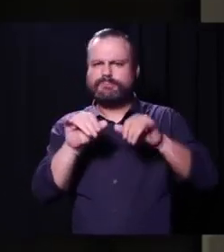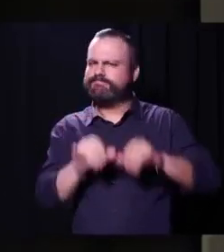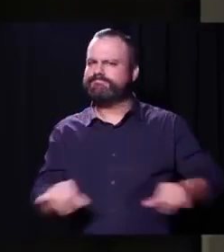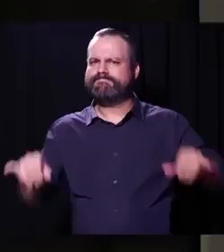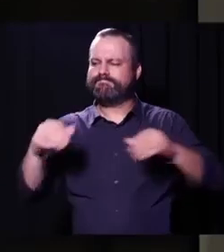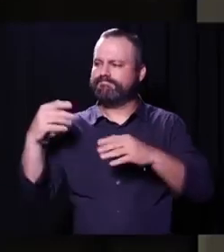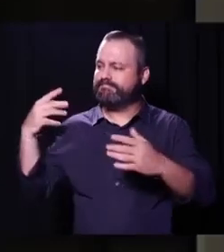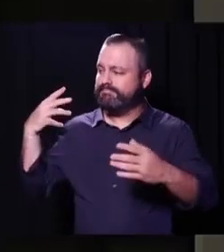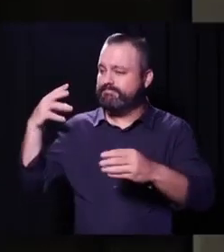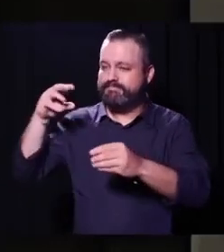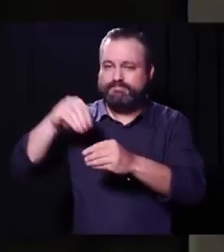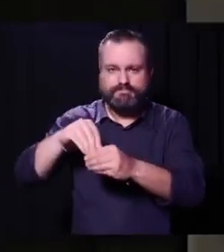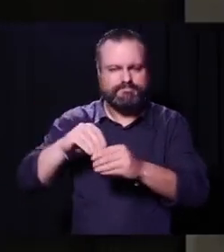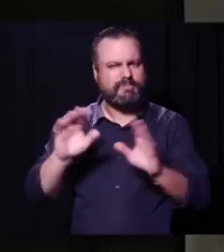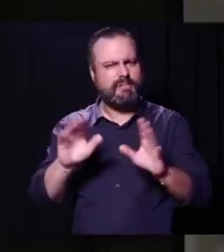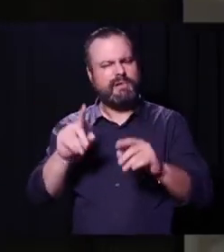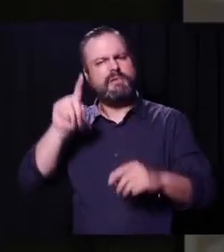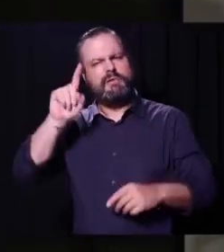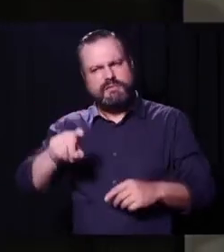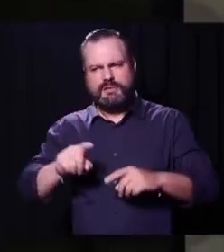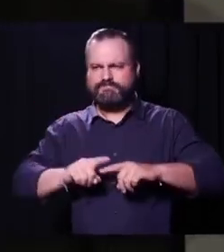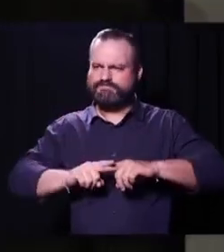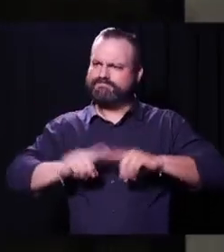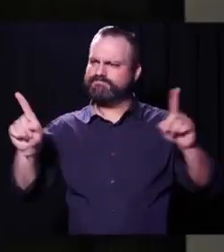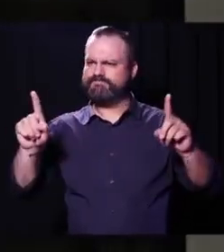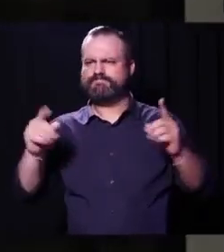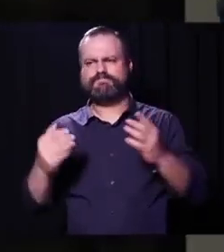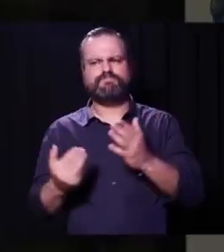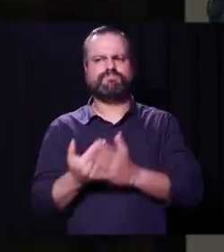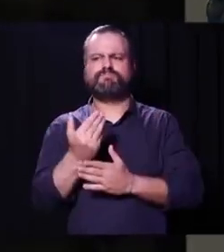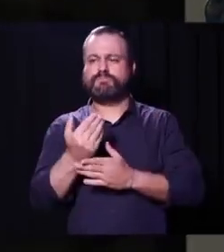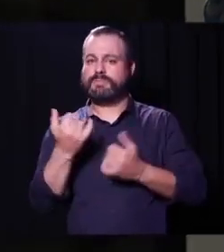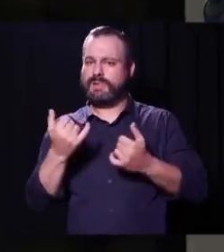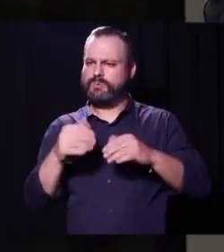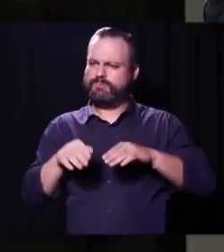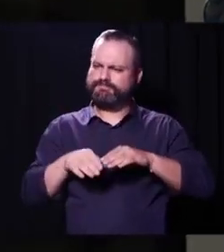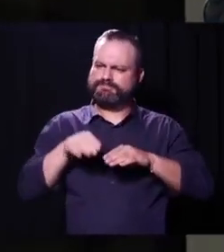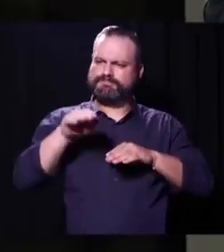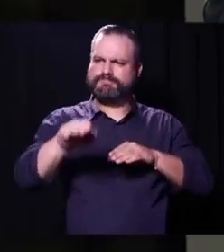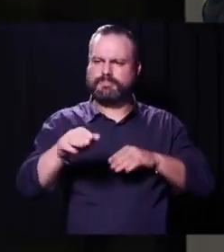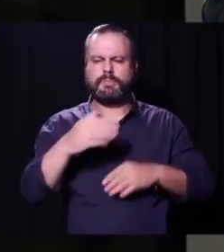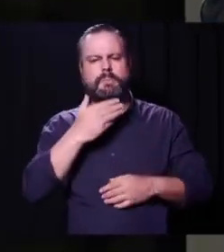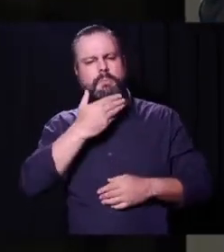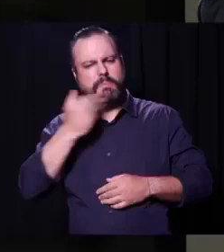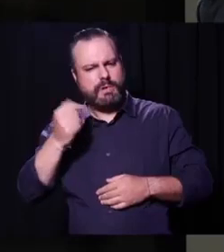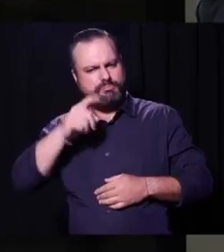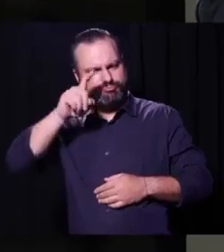Estoy en esto porque el país no va por buen camino y le queda muy poco tiempo al país.